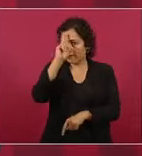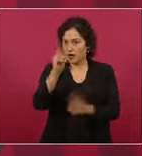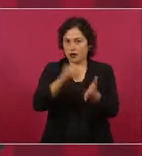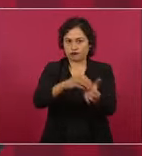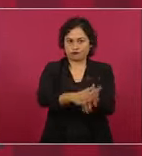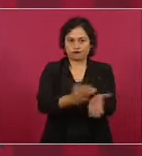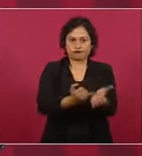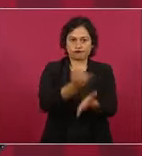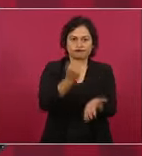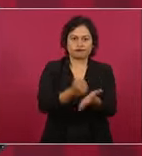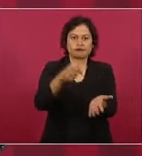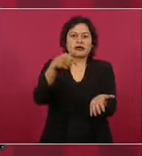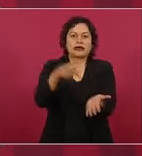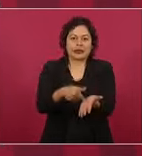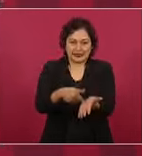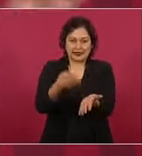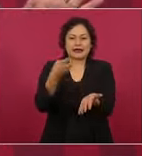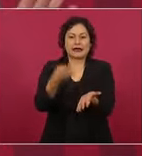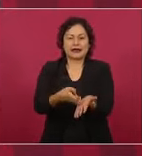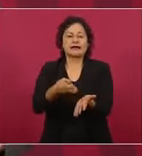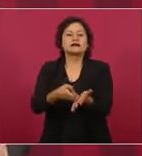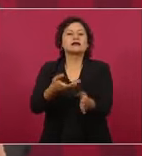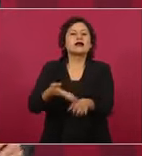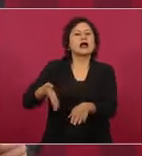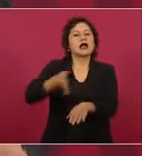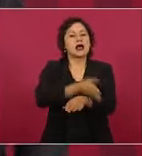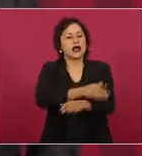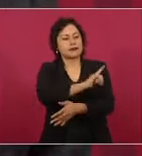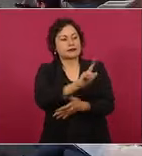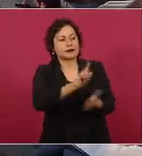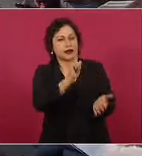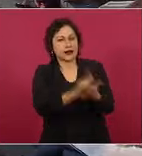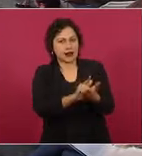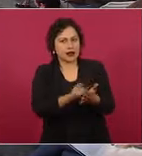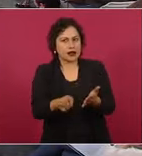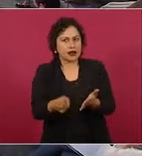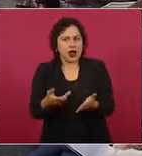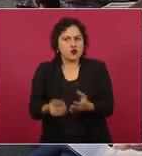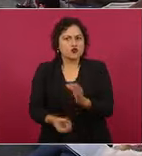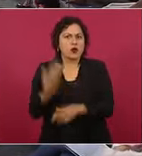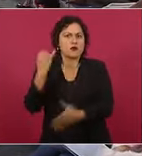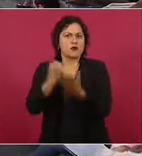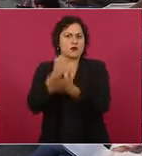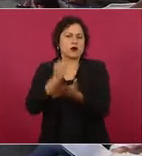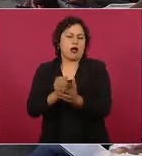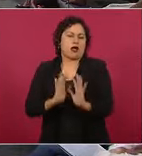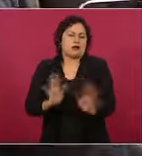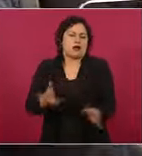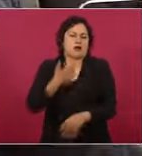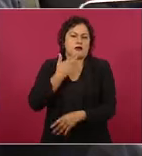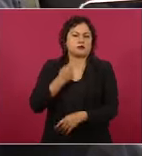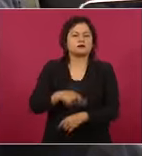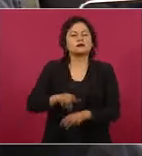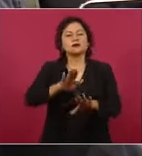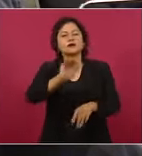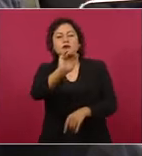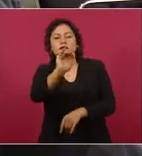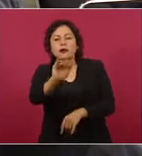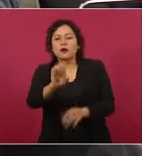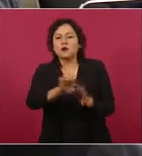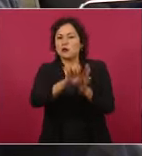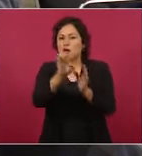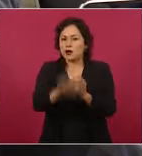la anterior legislación, por lo tanto ya queda sin efecto. Y por ejemplo, en algunas plazas comerciales hay kioscos en donde se